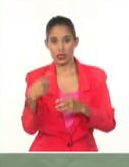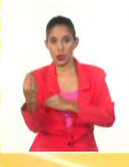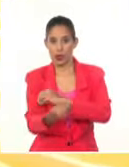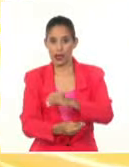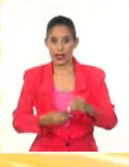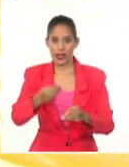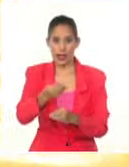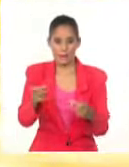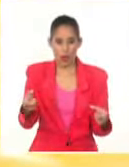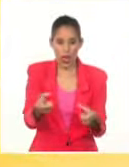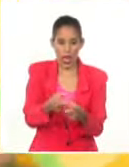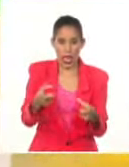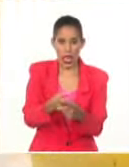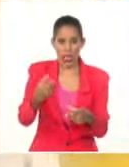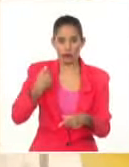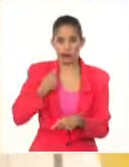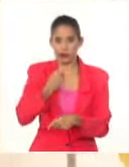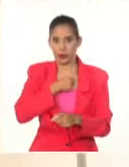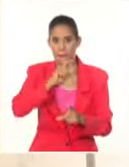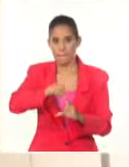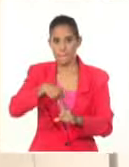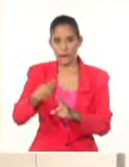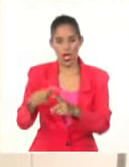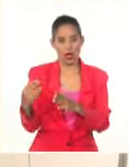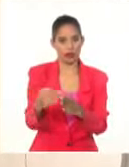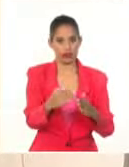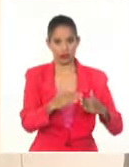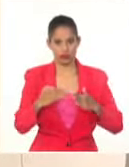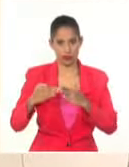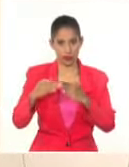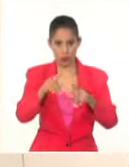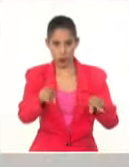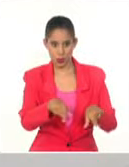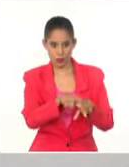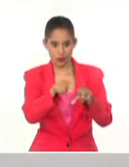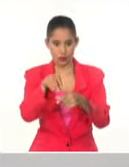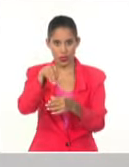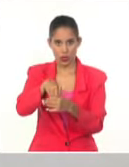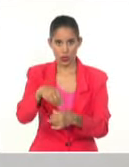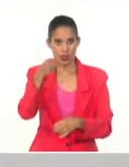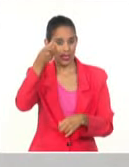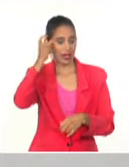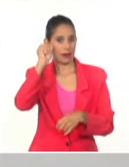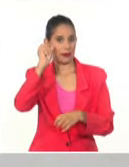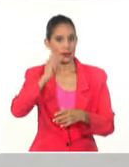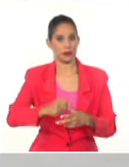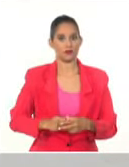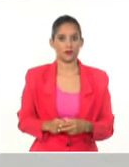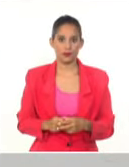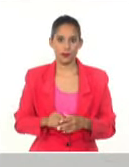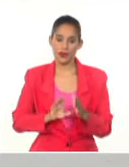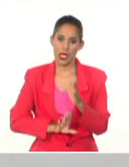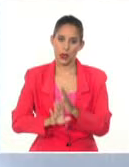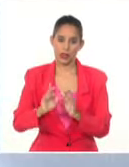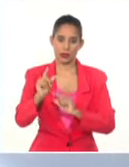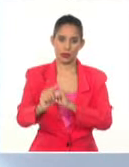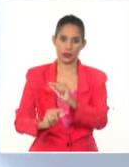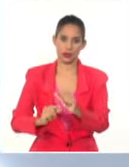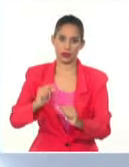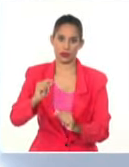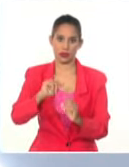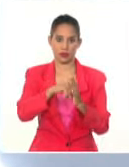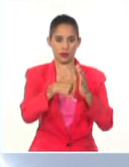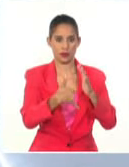y en las viviendas de los vaqueros y el responsable de la finca de semillas y plantas proteicas. Avanza proceso inversionista en la empresa